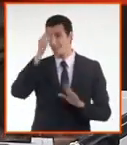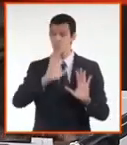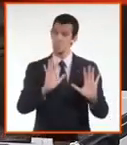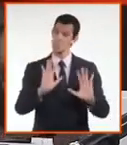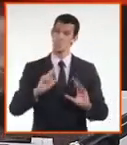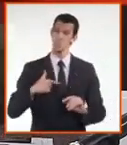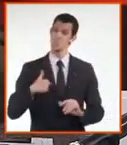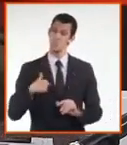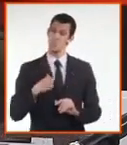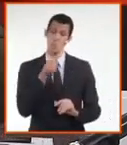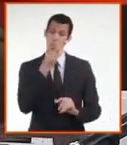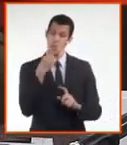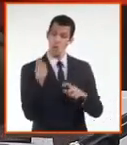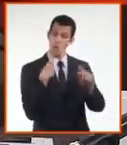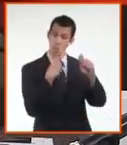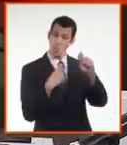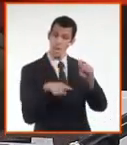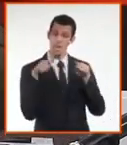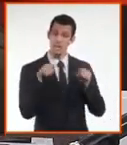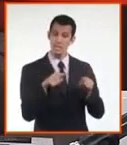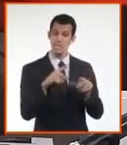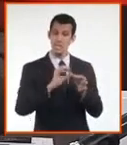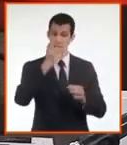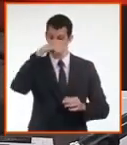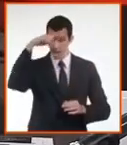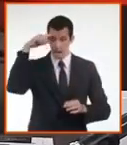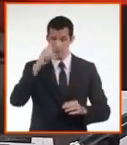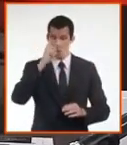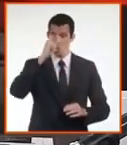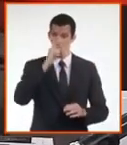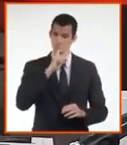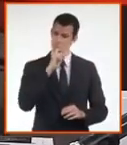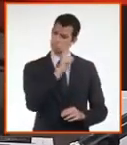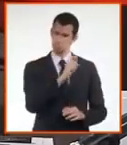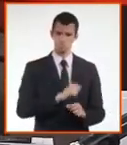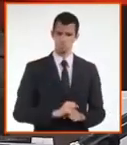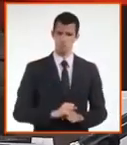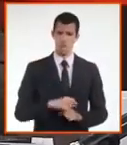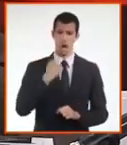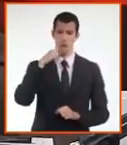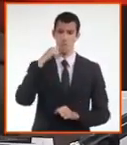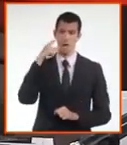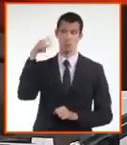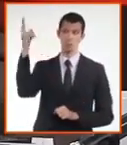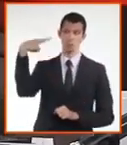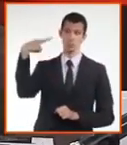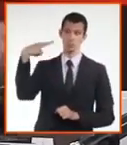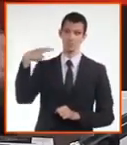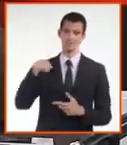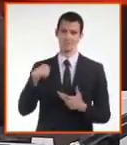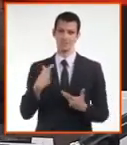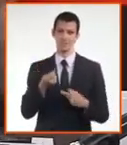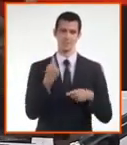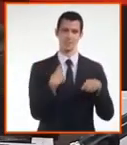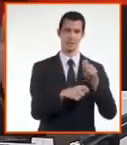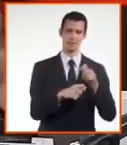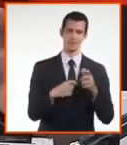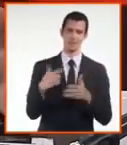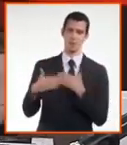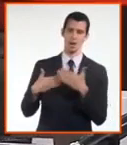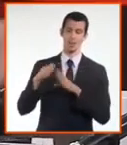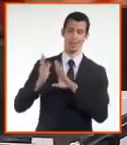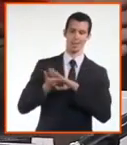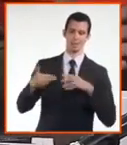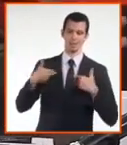afectó ya para se le buscó una solución a la producción nacional pero también hemos tenido un colectivo de trabajadores